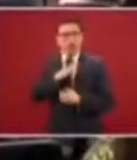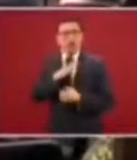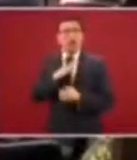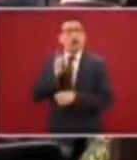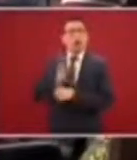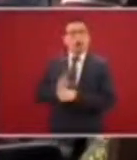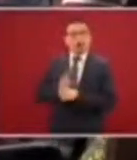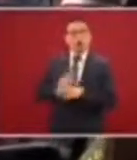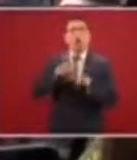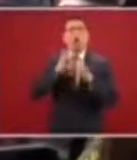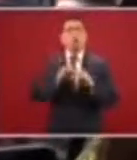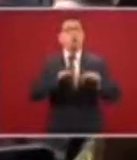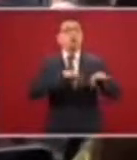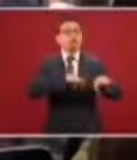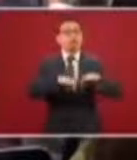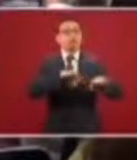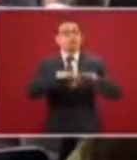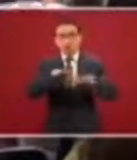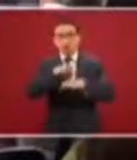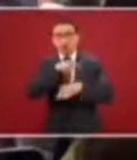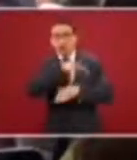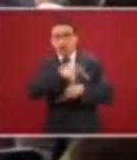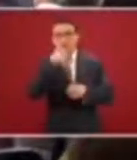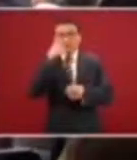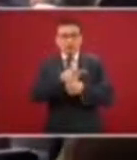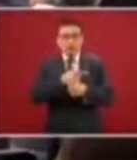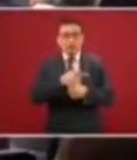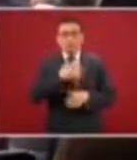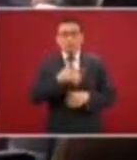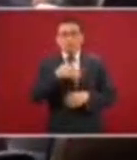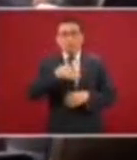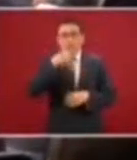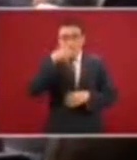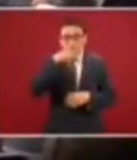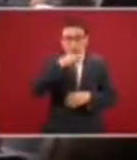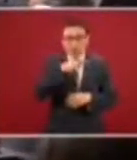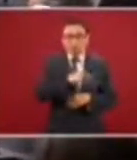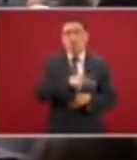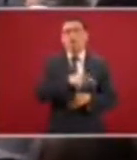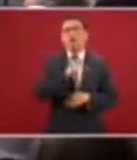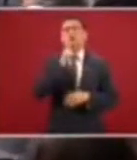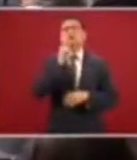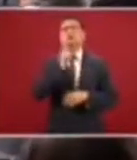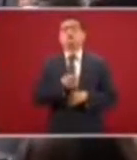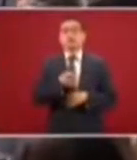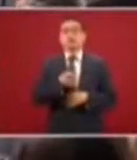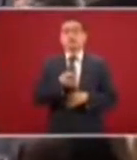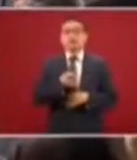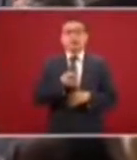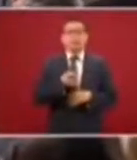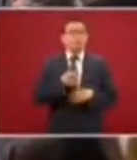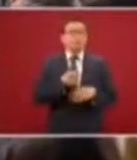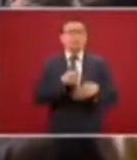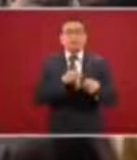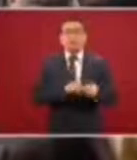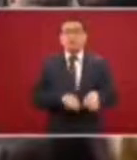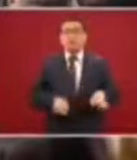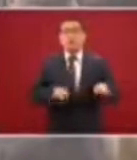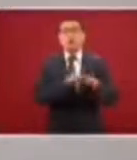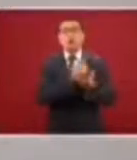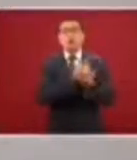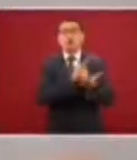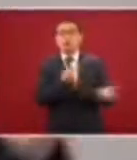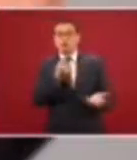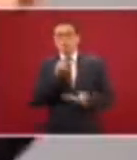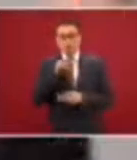filtros laborales en donde se detecta a una persona con síntomas, no son indispensables en este momento. ¿Por qué